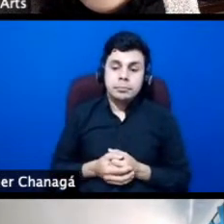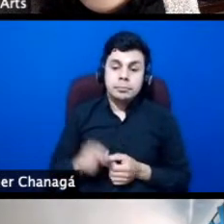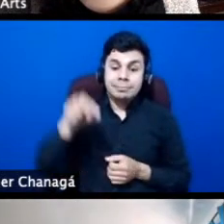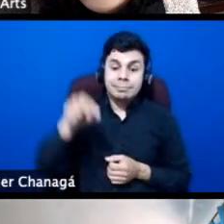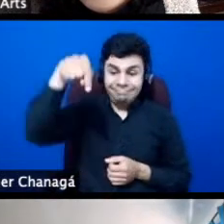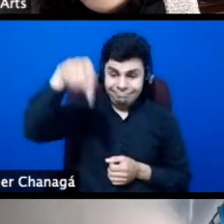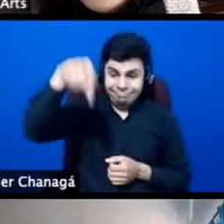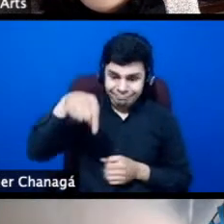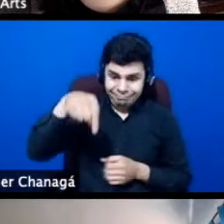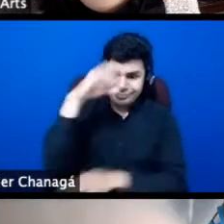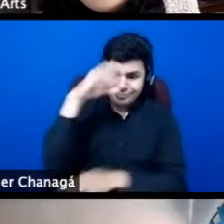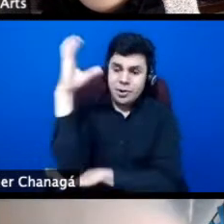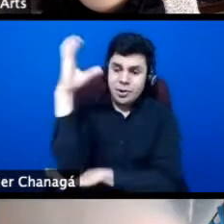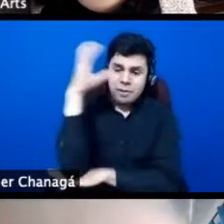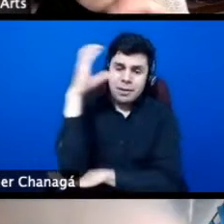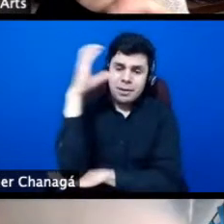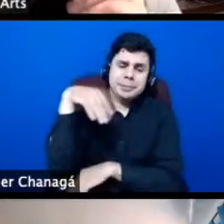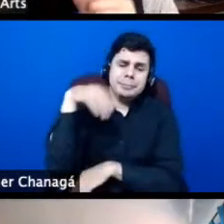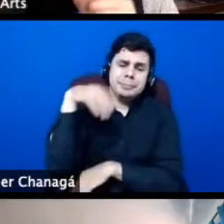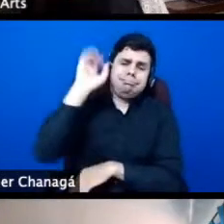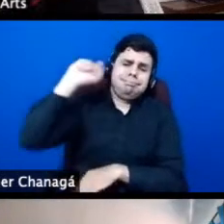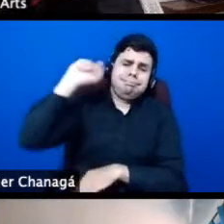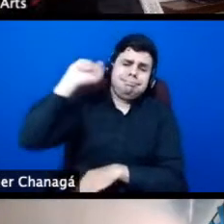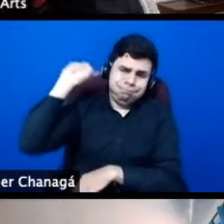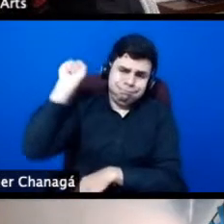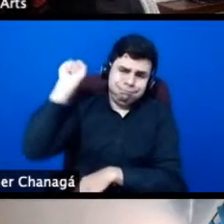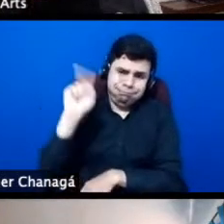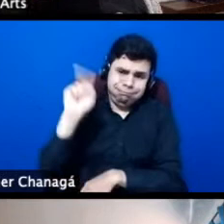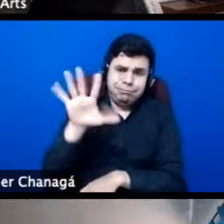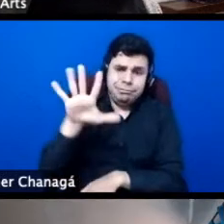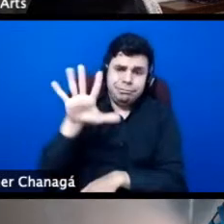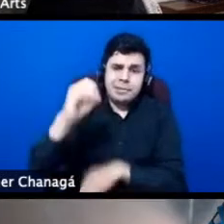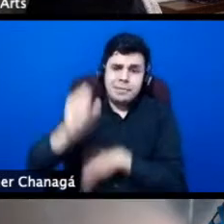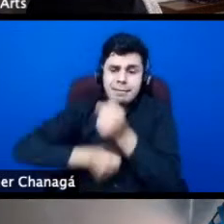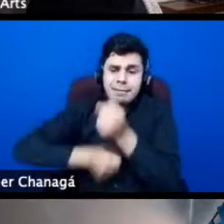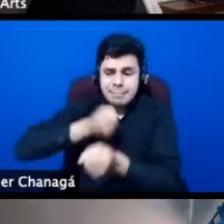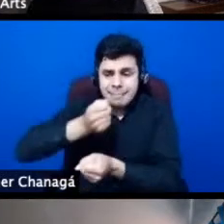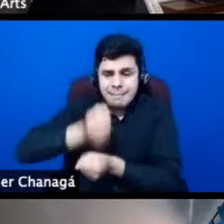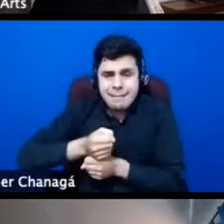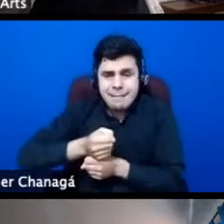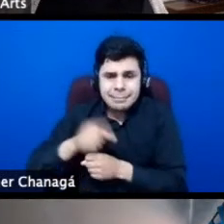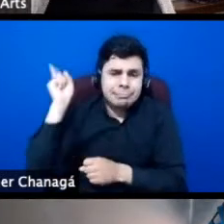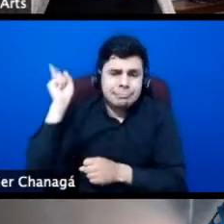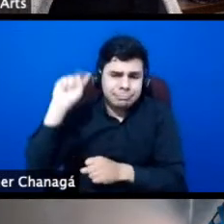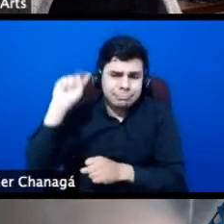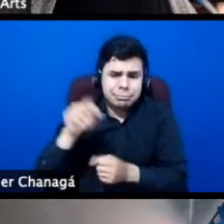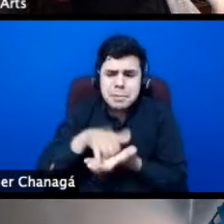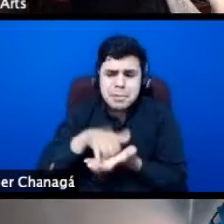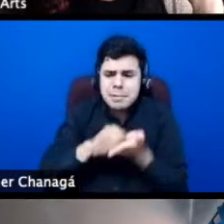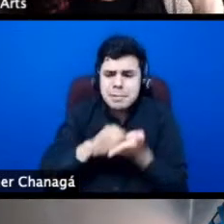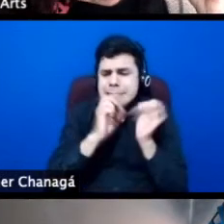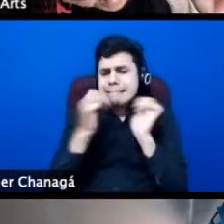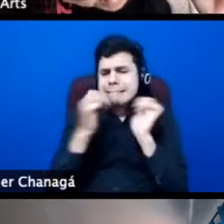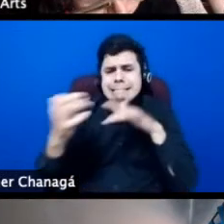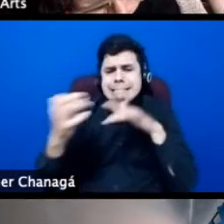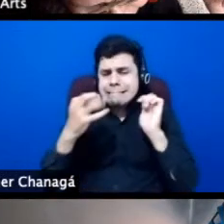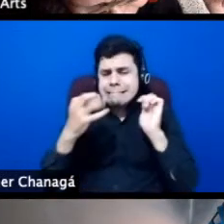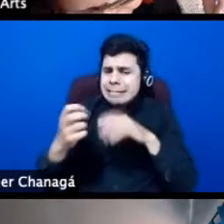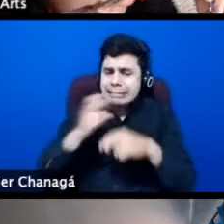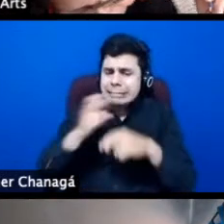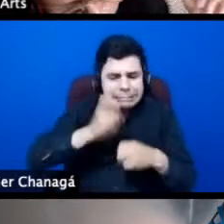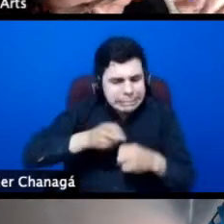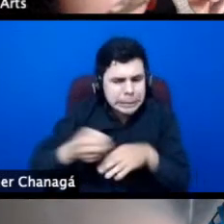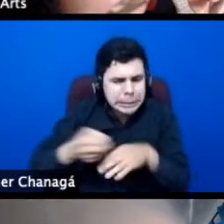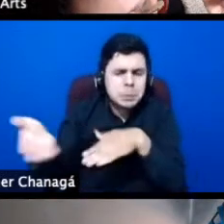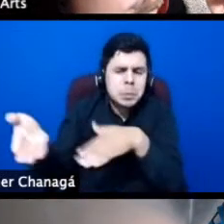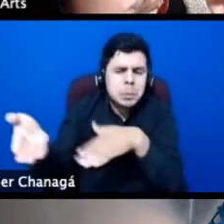la guerra, y una guerra sangrienta muy, muy, muy fuerte, muy pesada, porque son desde todos los